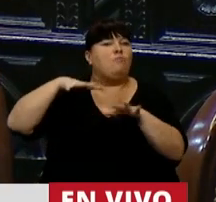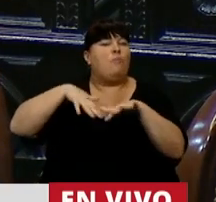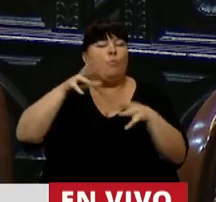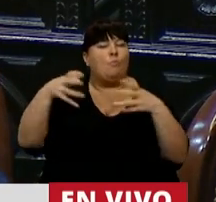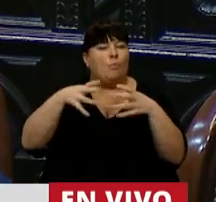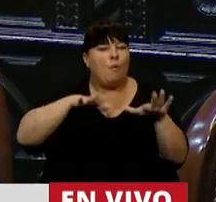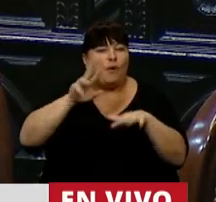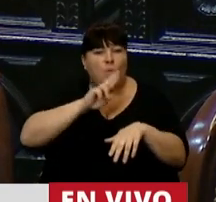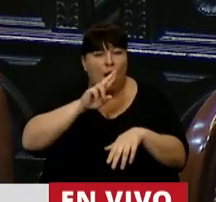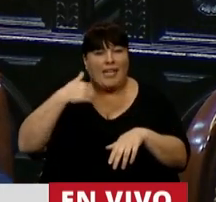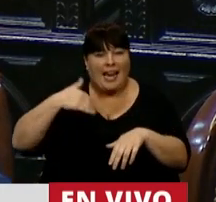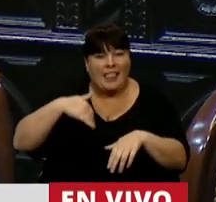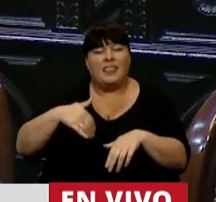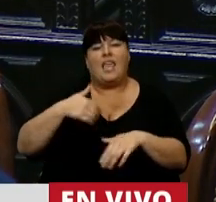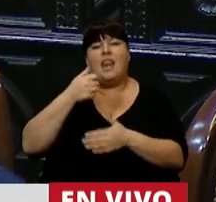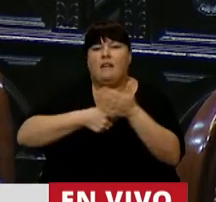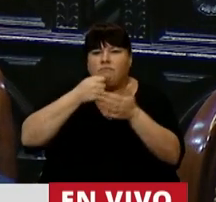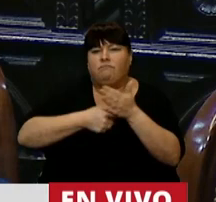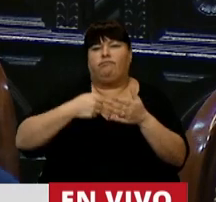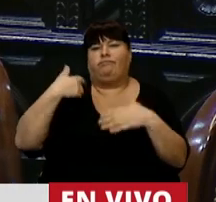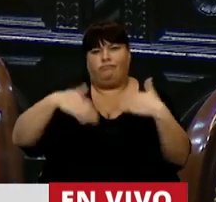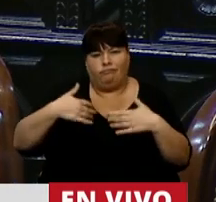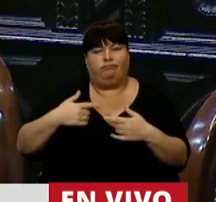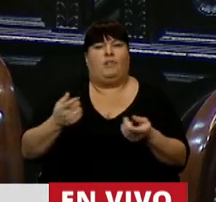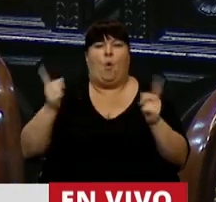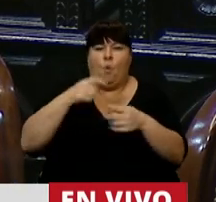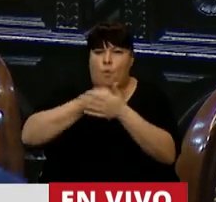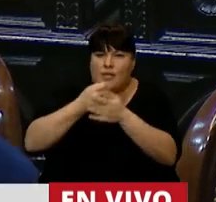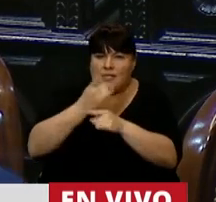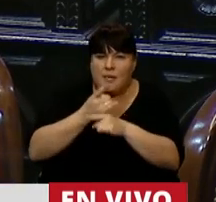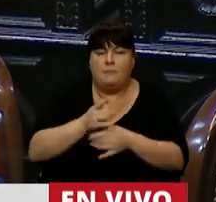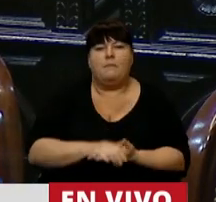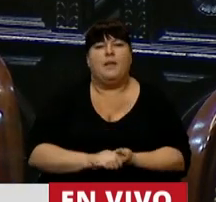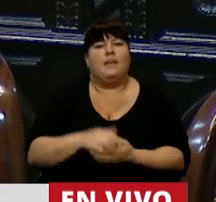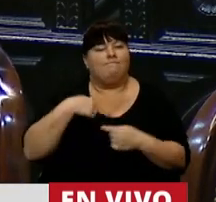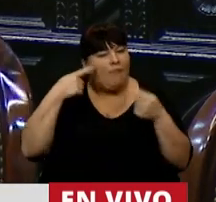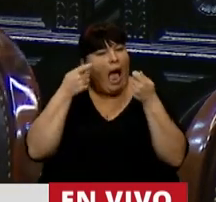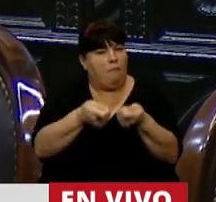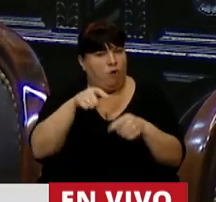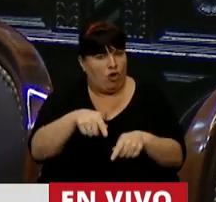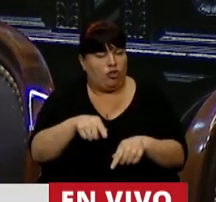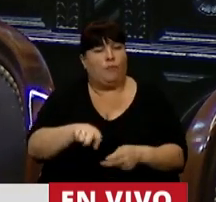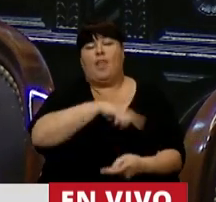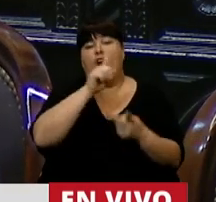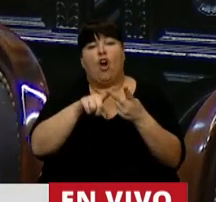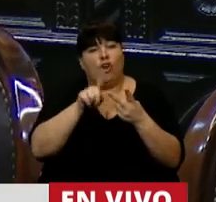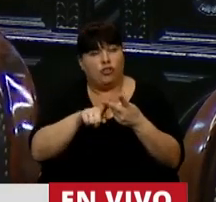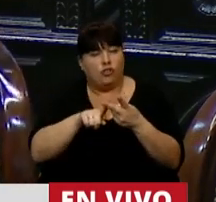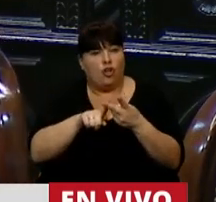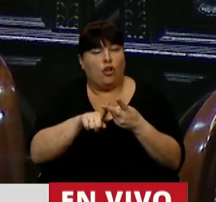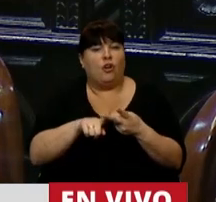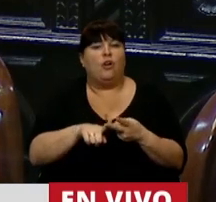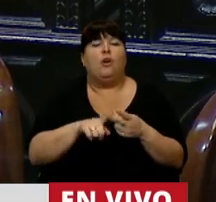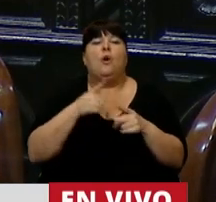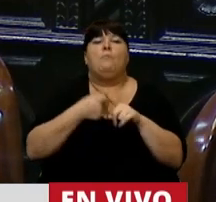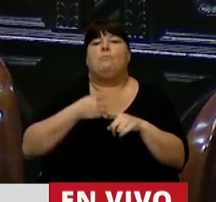en la Argentina ha sido protagonista y ha llevado adelante un montón de luchas y reivindicaciones. Y eso es lo que yo acompaño hoy. Y la segunda cuestión, que es